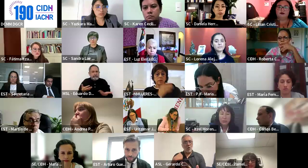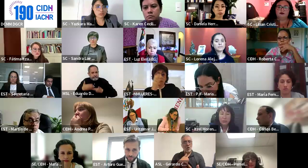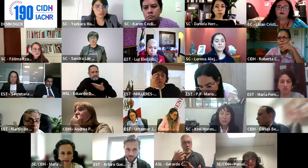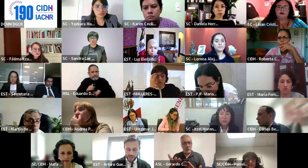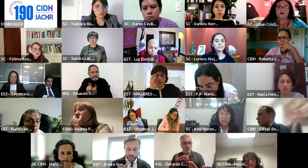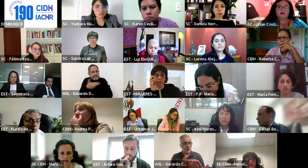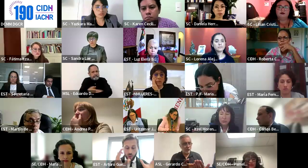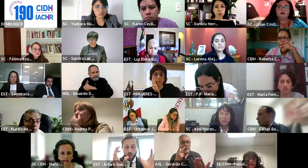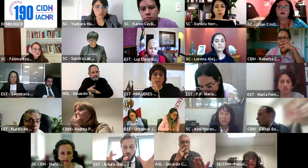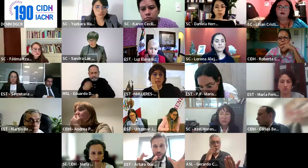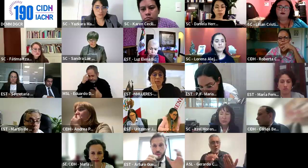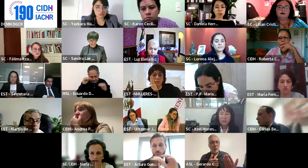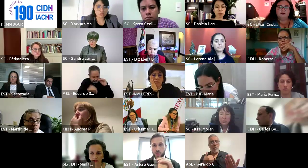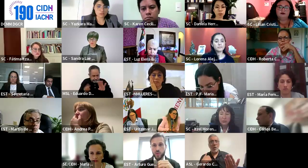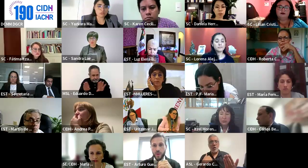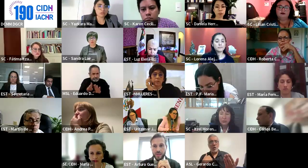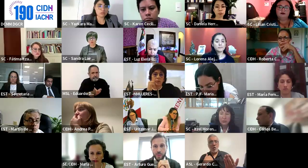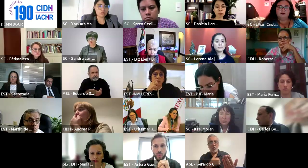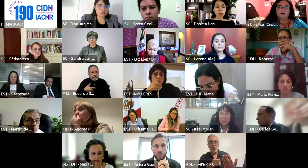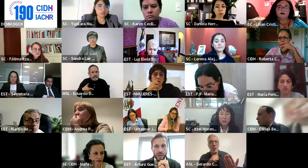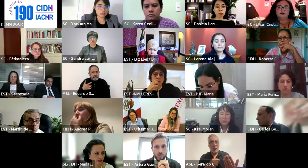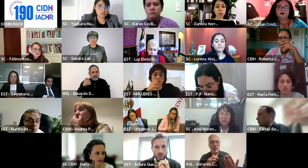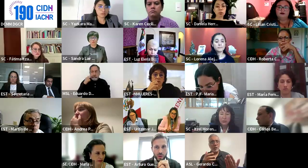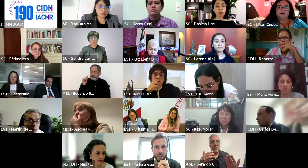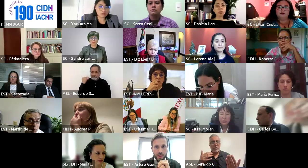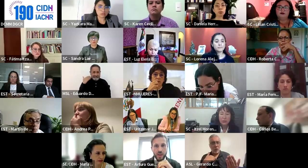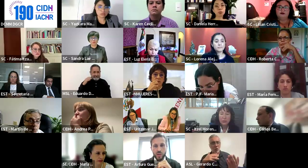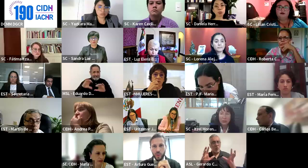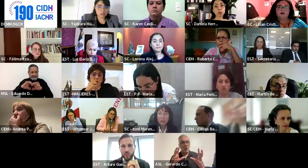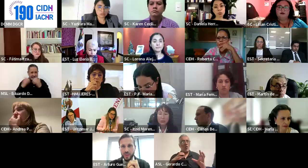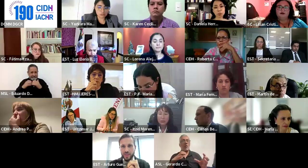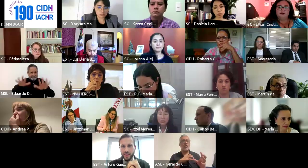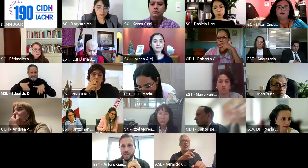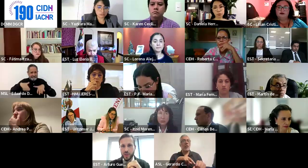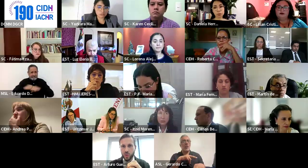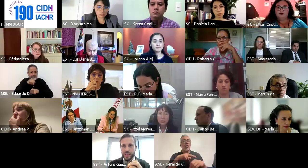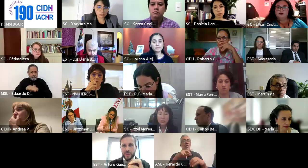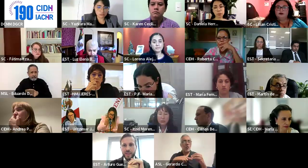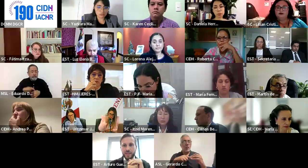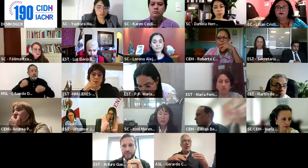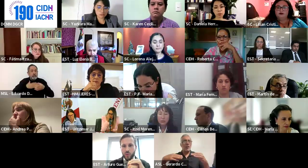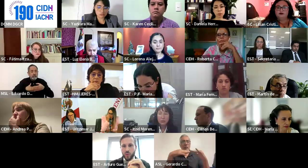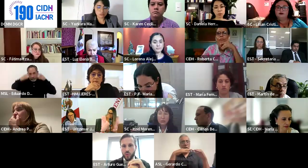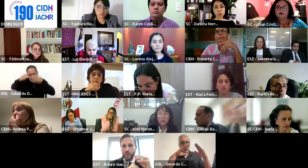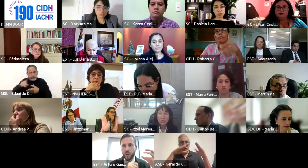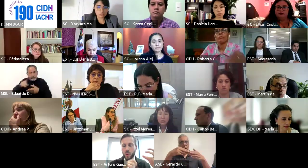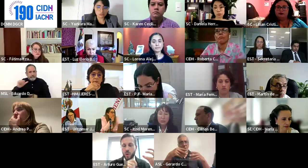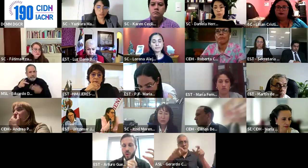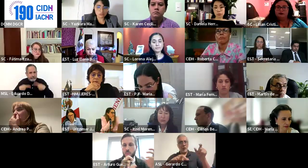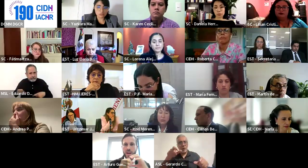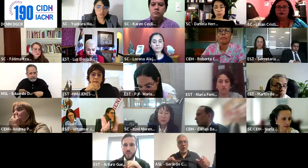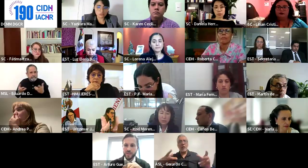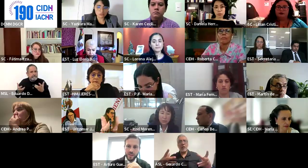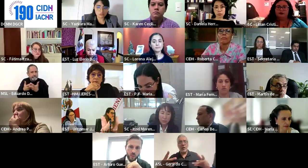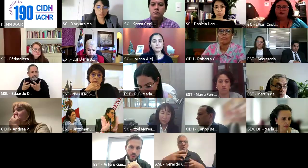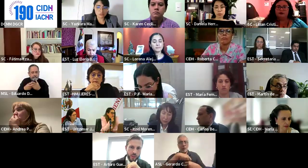impactar, perdón, de los cuales eventualmente nos llevaron a celebrar un Congreso Nacional sobre Justicia Centrada en Personas, tratando de combinar